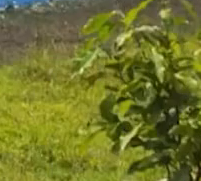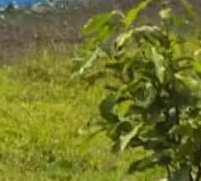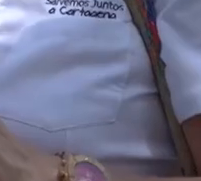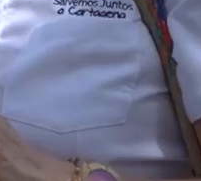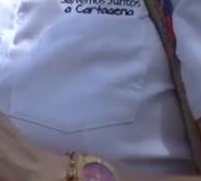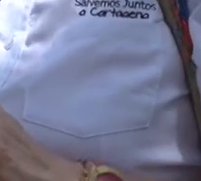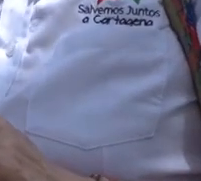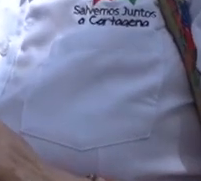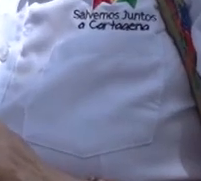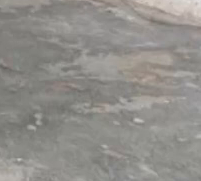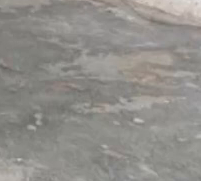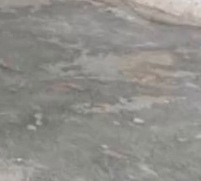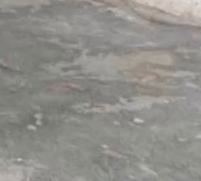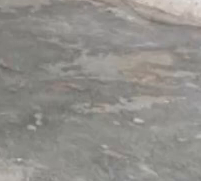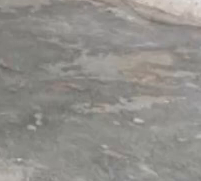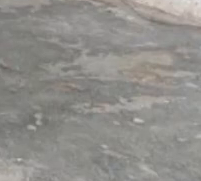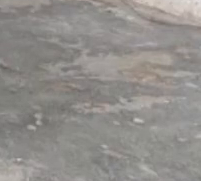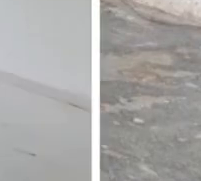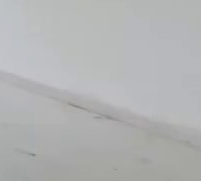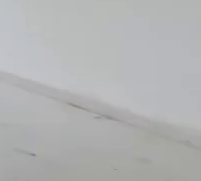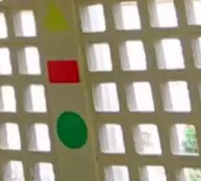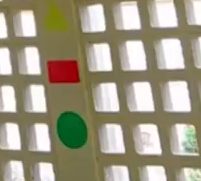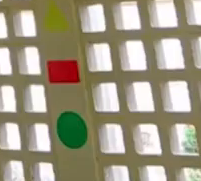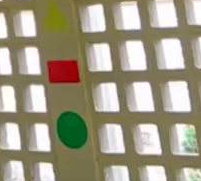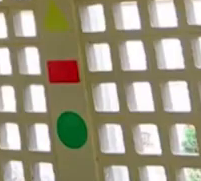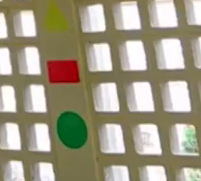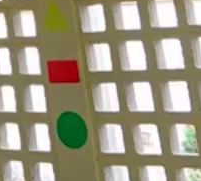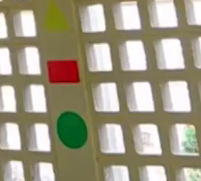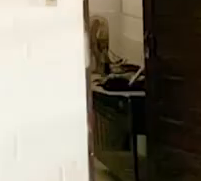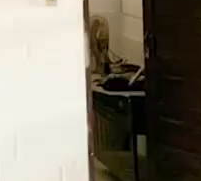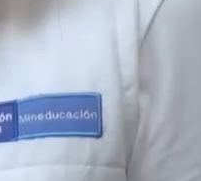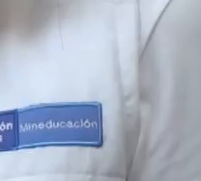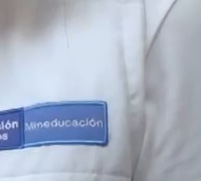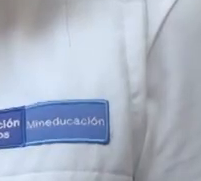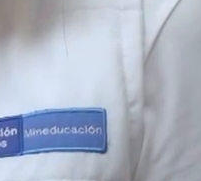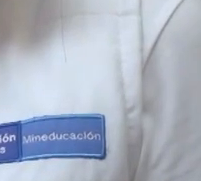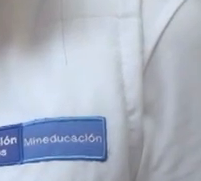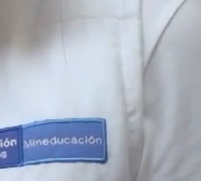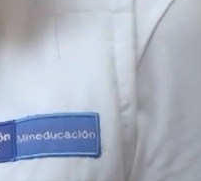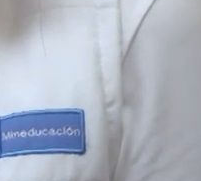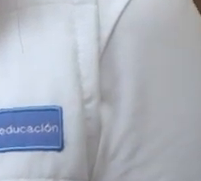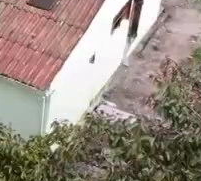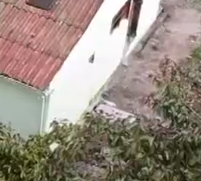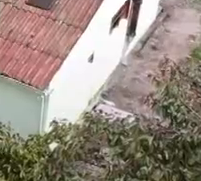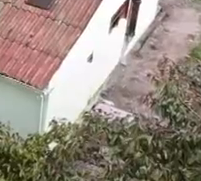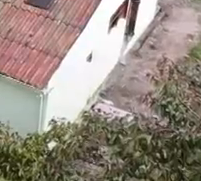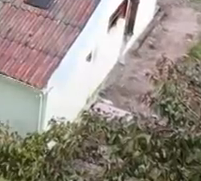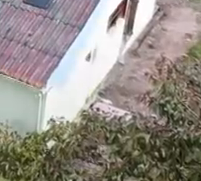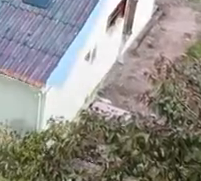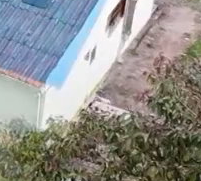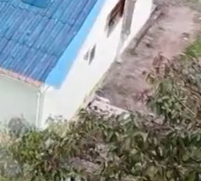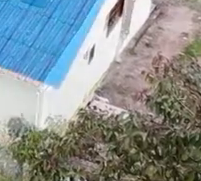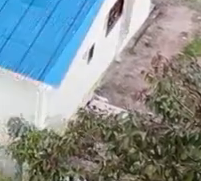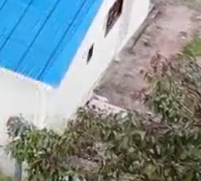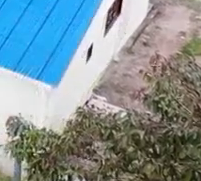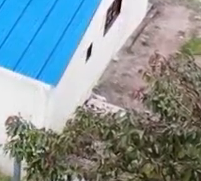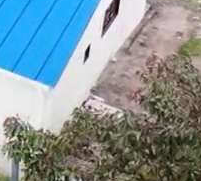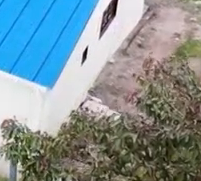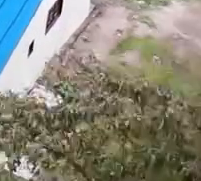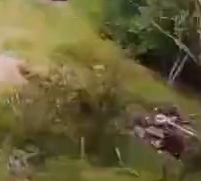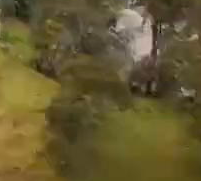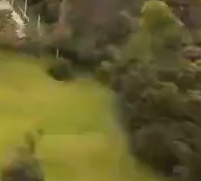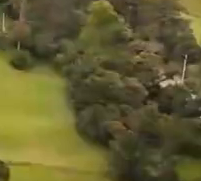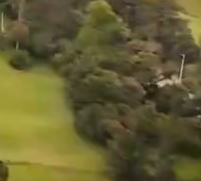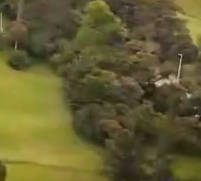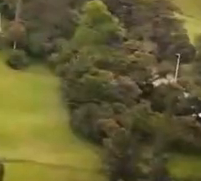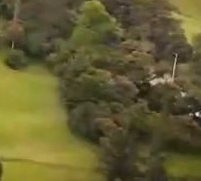aulas, cubiertas, baños, cocinas, comedores y residencias escolares de los colegios rurales y beneficiando más de 147